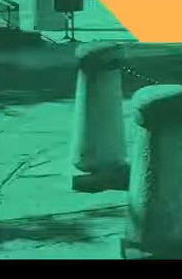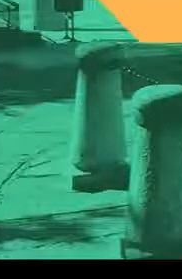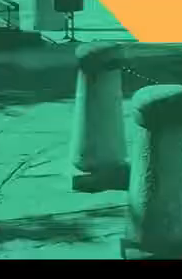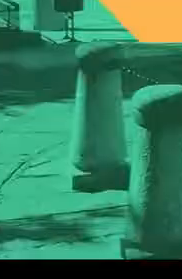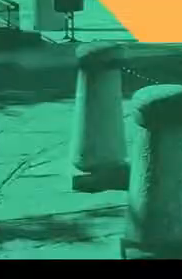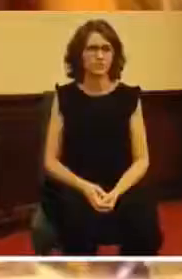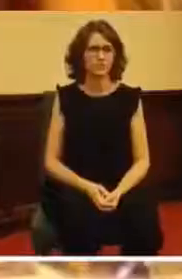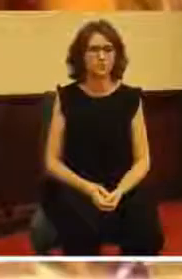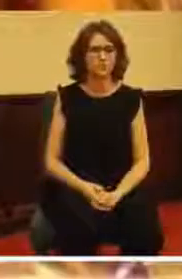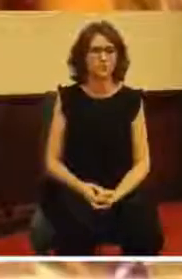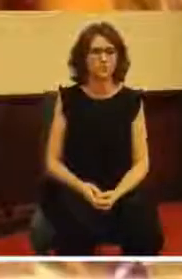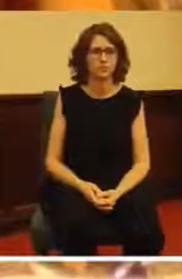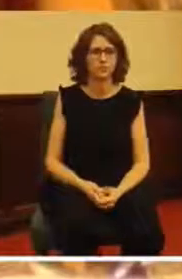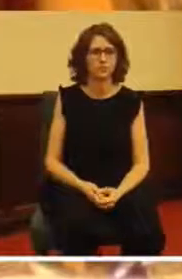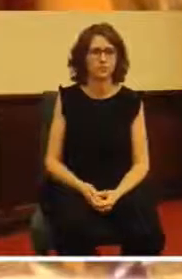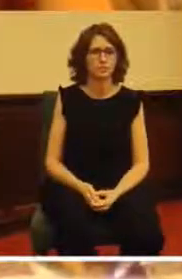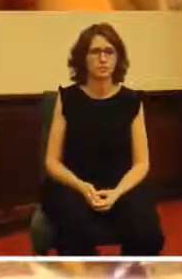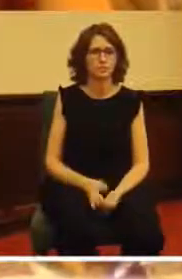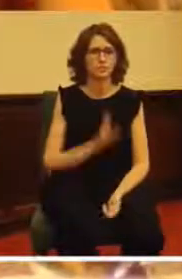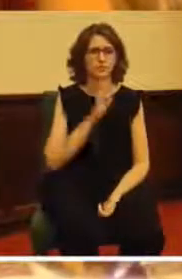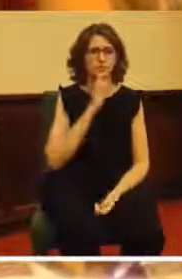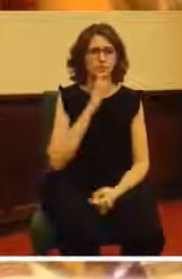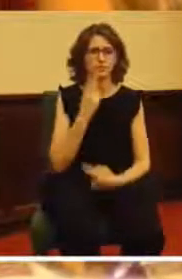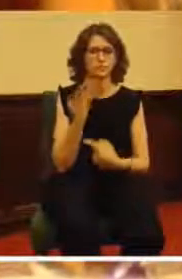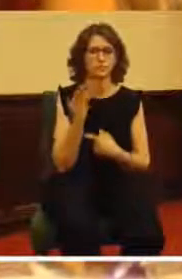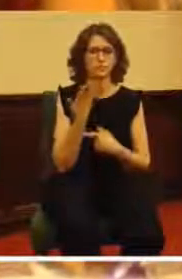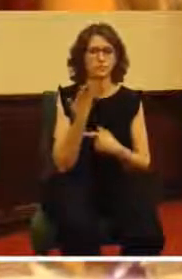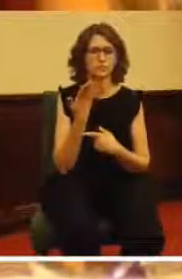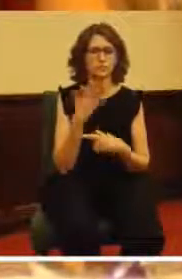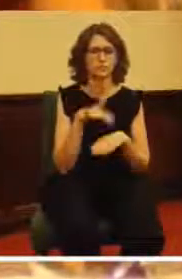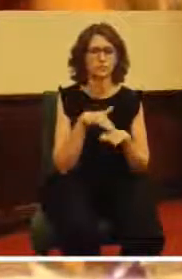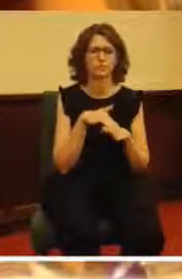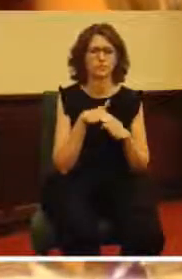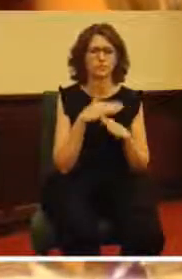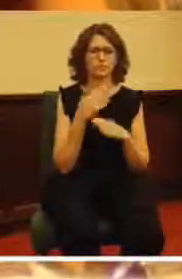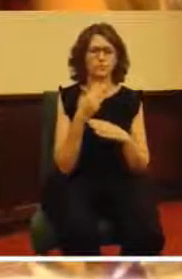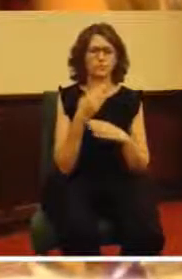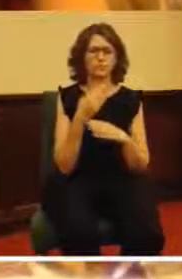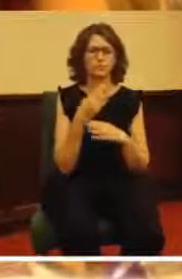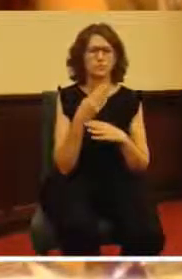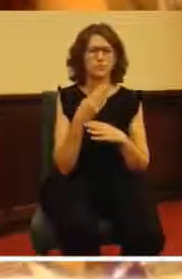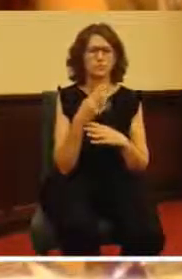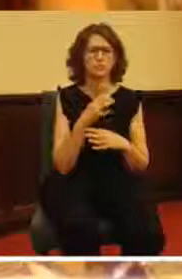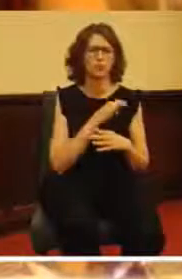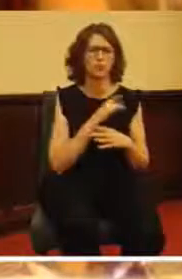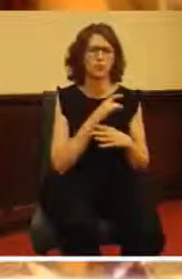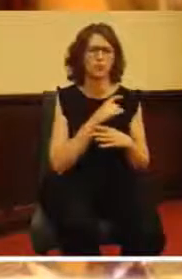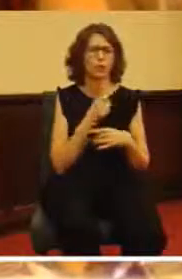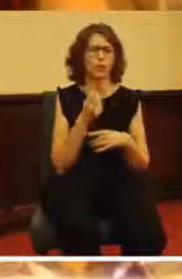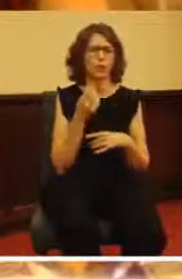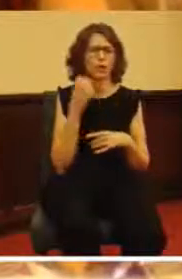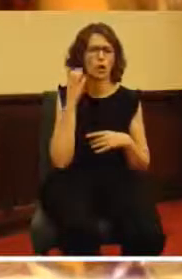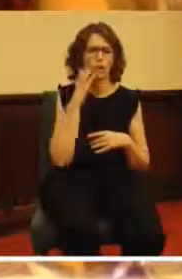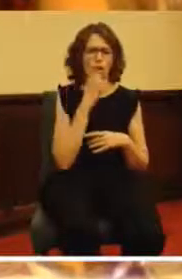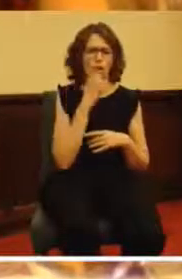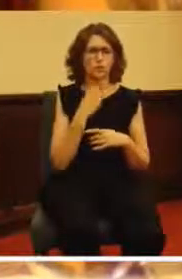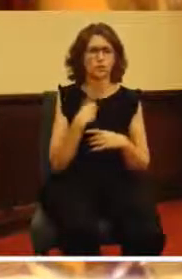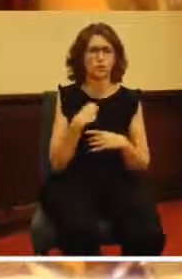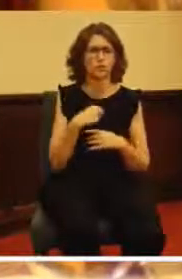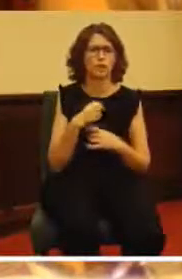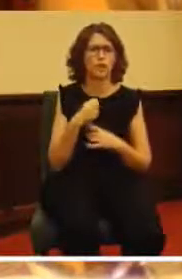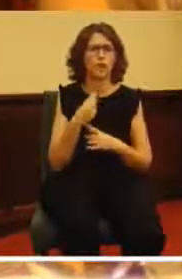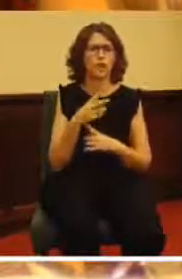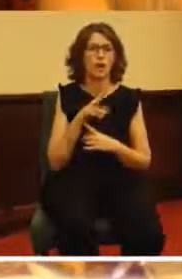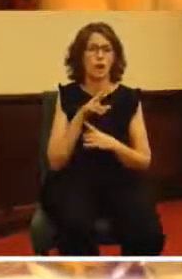Cuando ha hablado el portavoz de... Ay, disculpe, el portavoz no. Don Alberto Rodríguez de la Ribera, que ha sido el que ha intervenido para